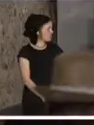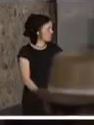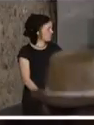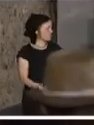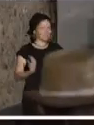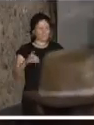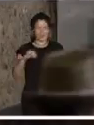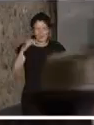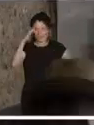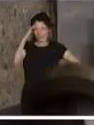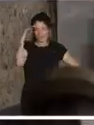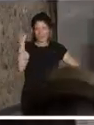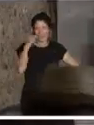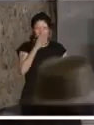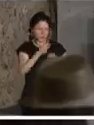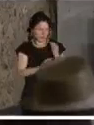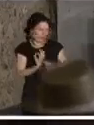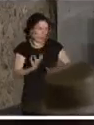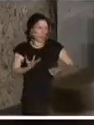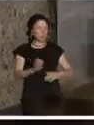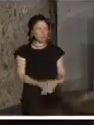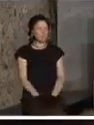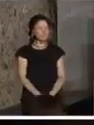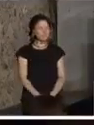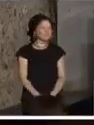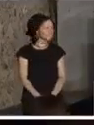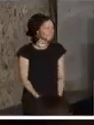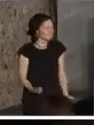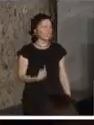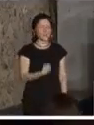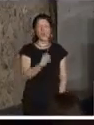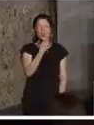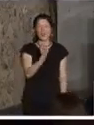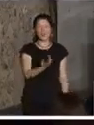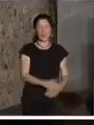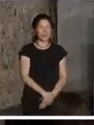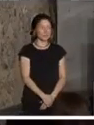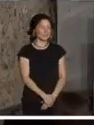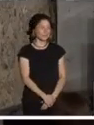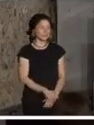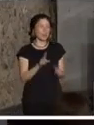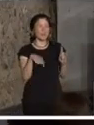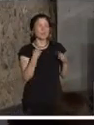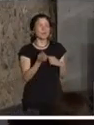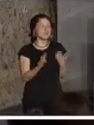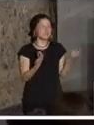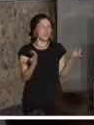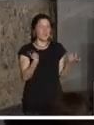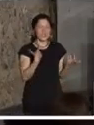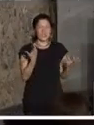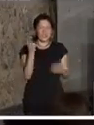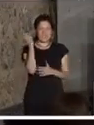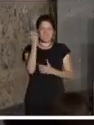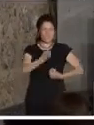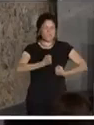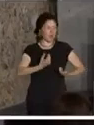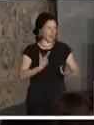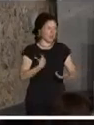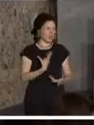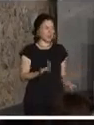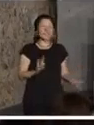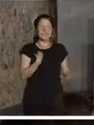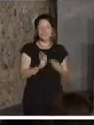digo madre mía ahora qué hago yo algo ahora que digo yo después de esto de este huracán